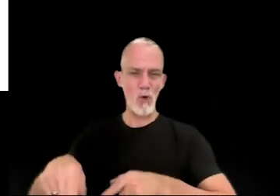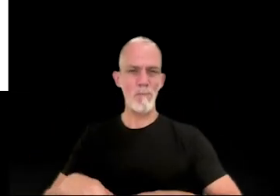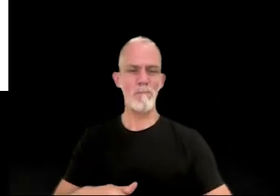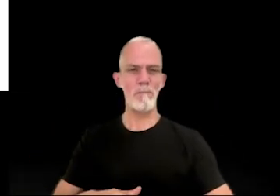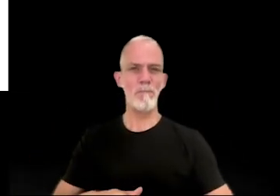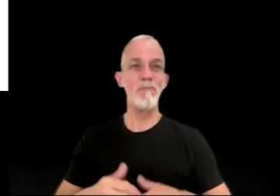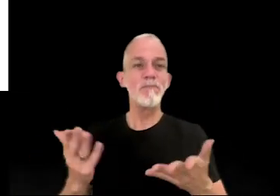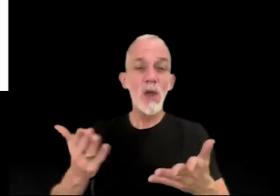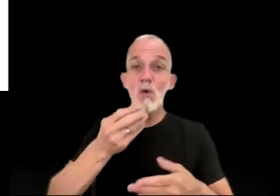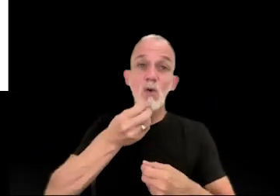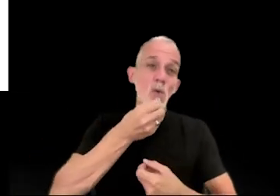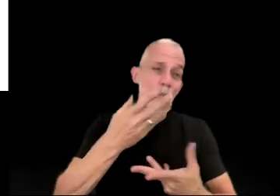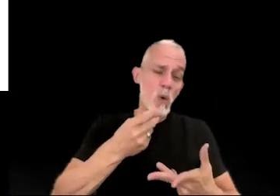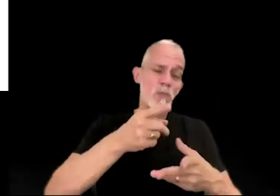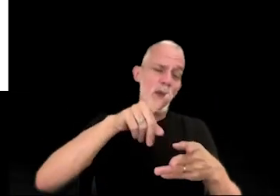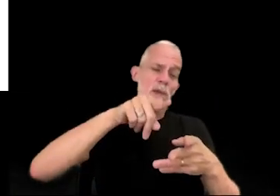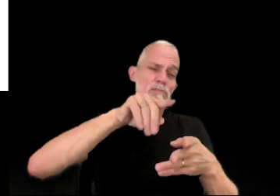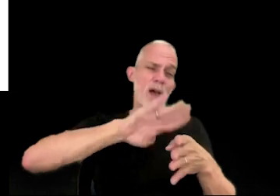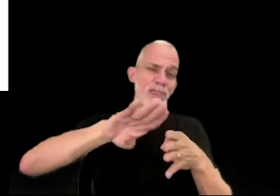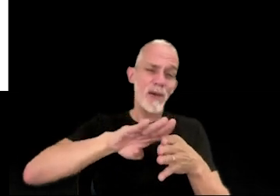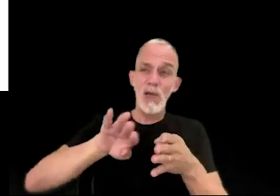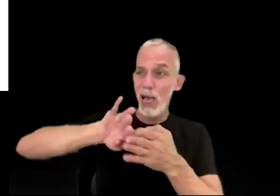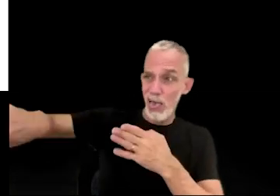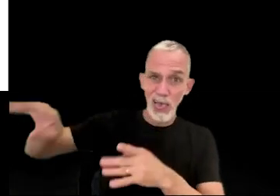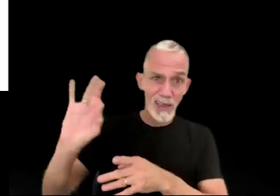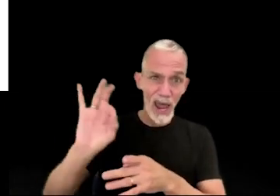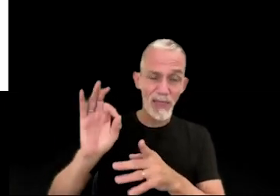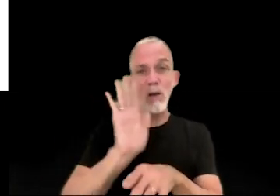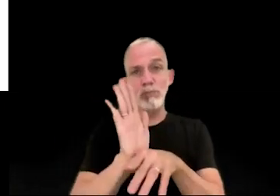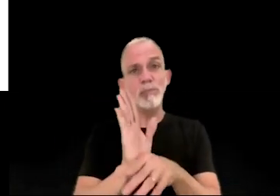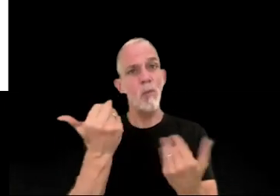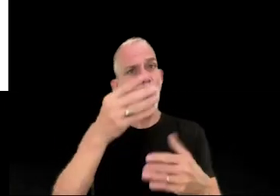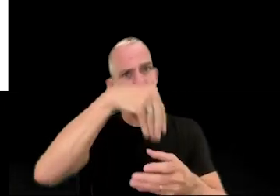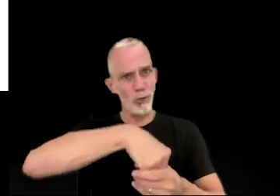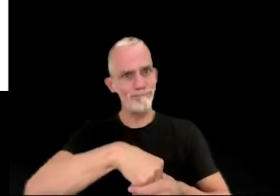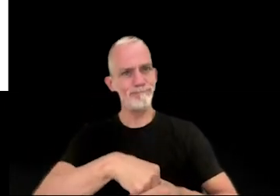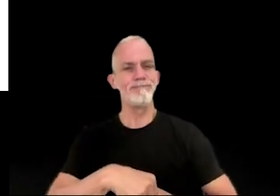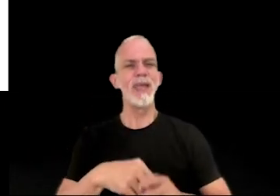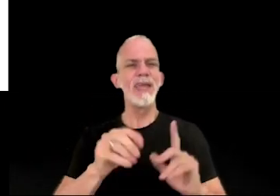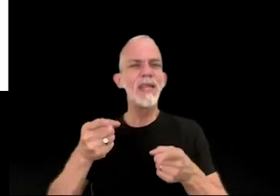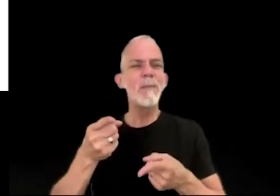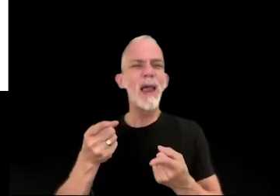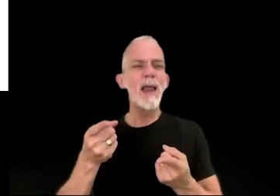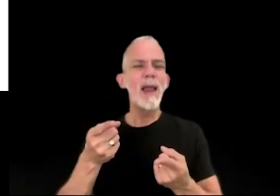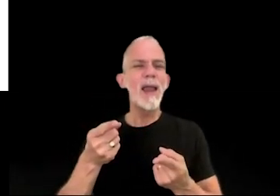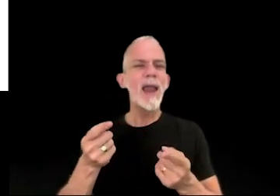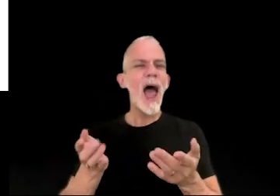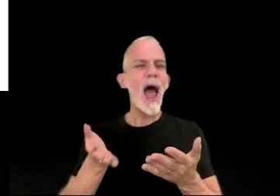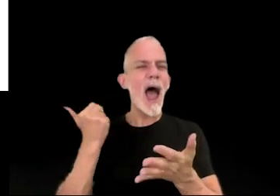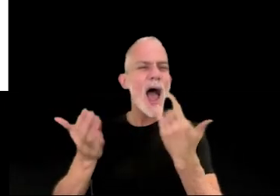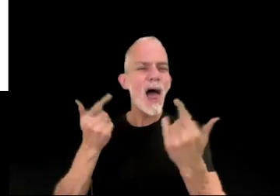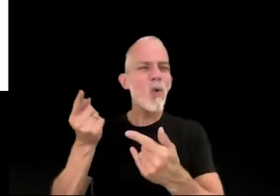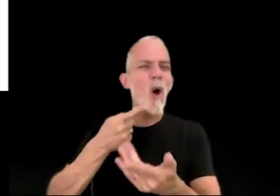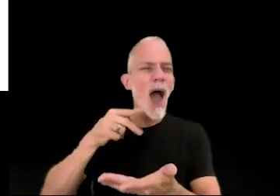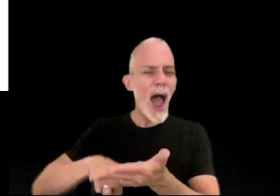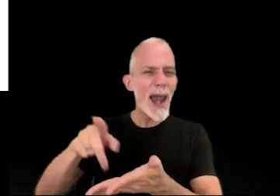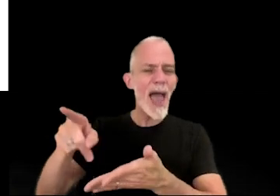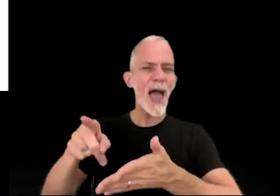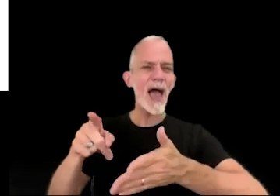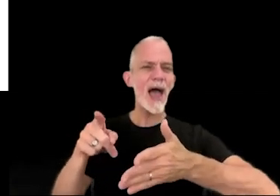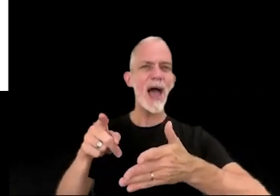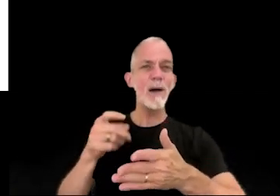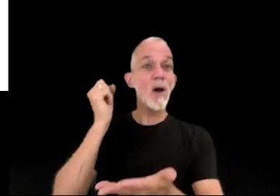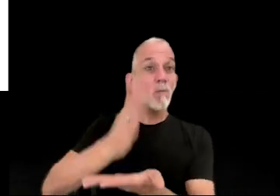Cualquier obligación no excluida expresamente estaría incluida. Y también podemos incorporar multas aduaneras. En lo que es